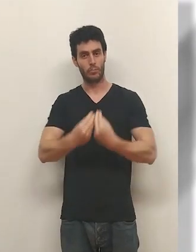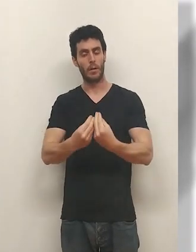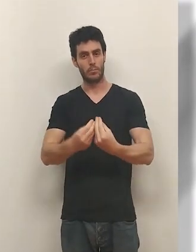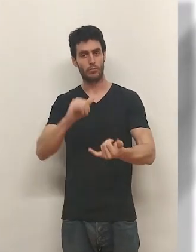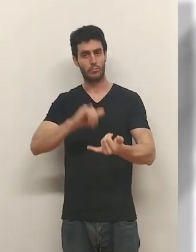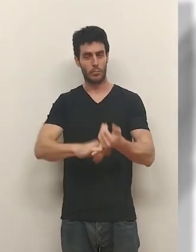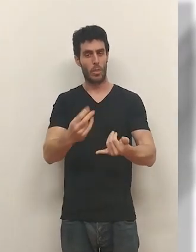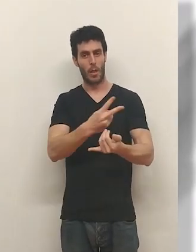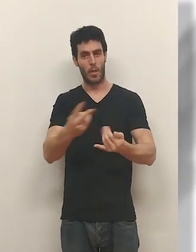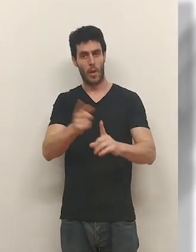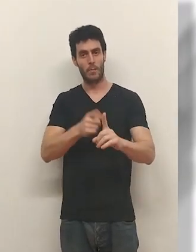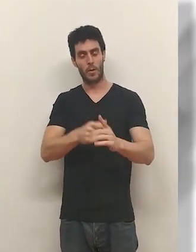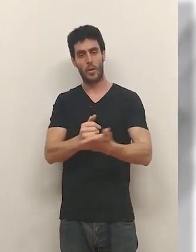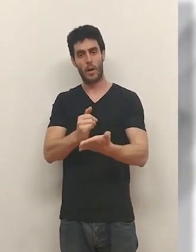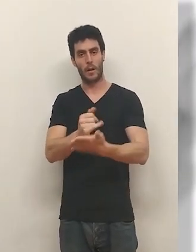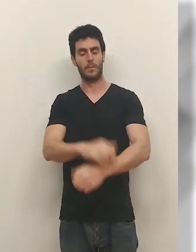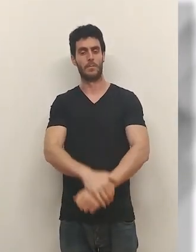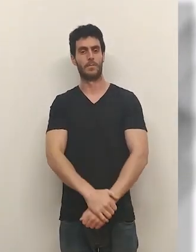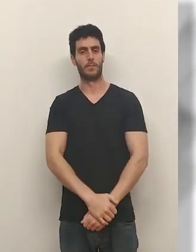cónyuges de las explotaciones agrarias.